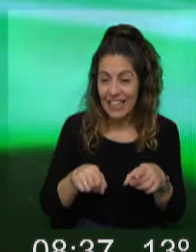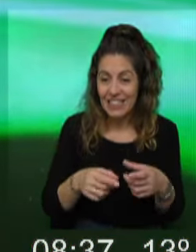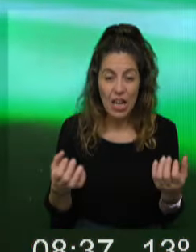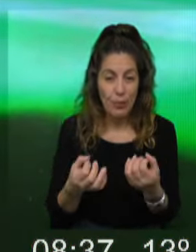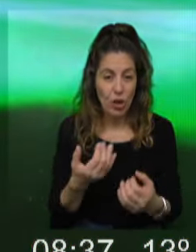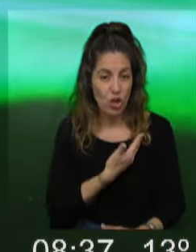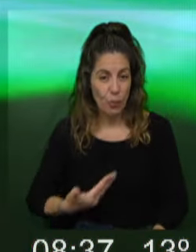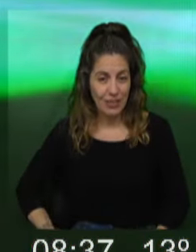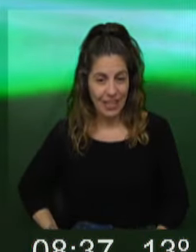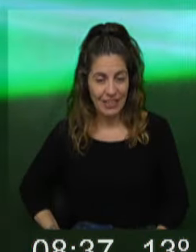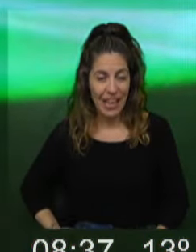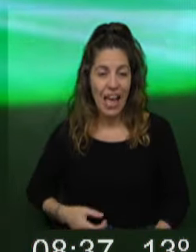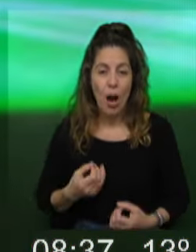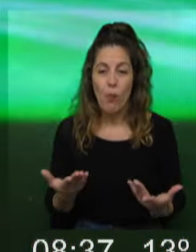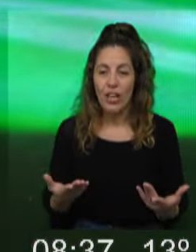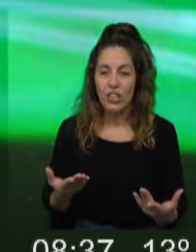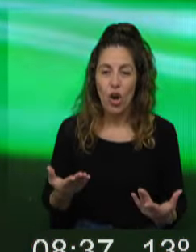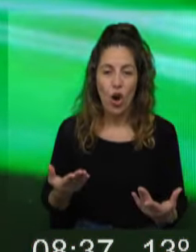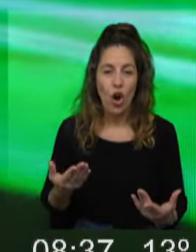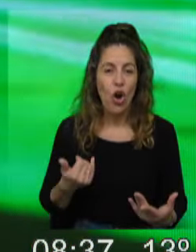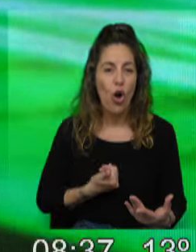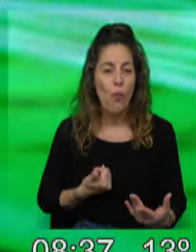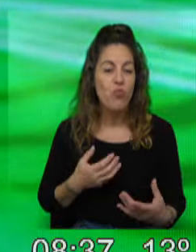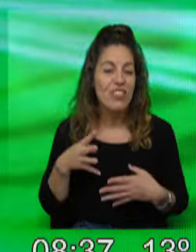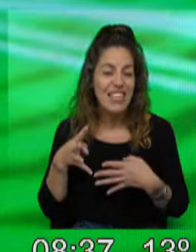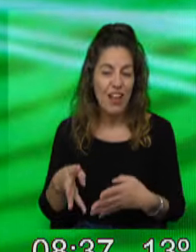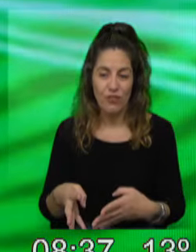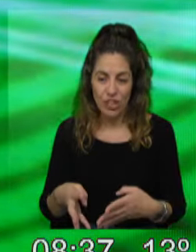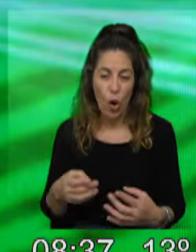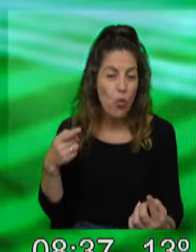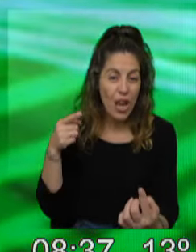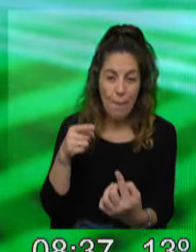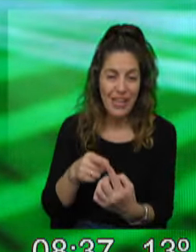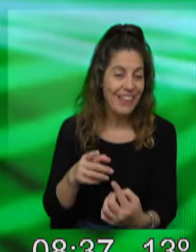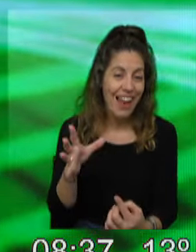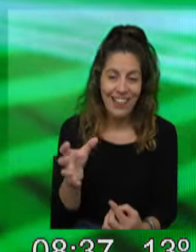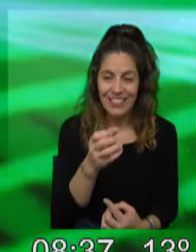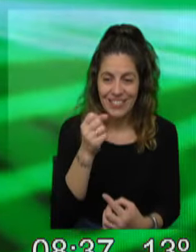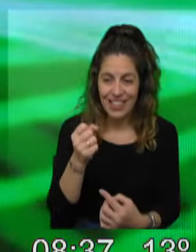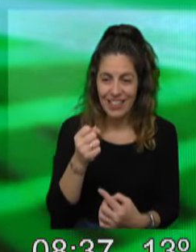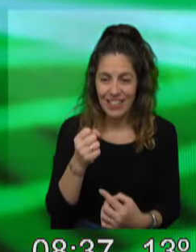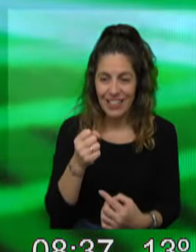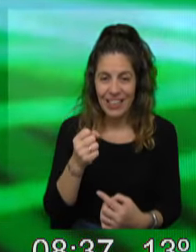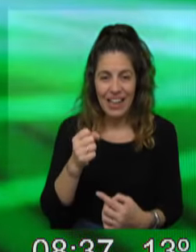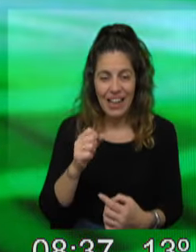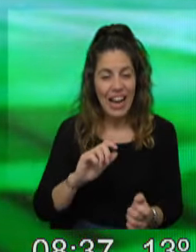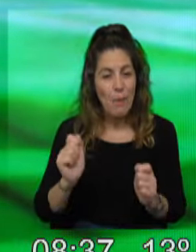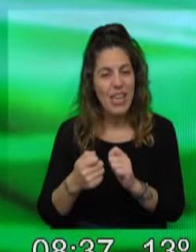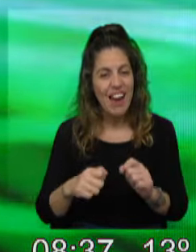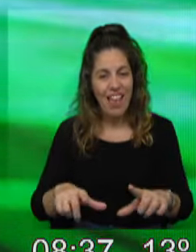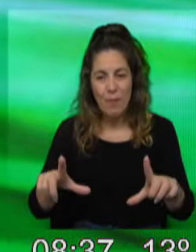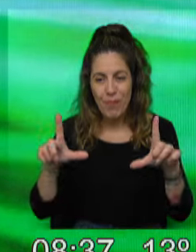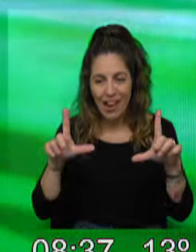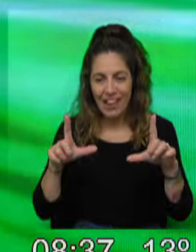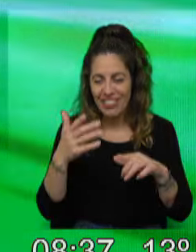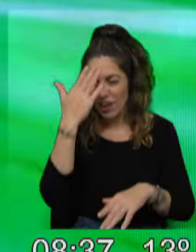presidente se han puesto algo así como como una un desafío como una meta alcanzar revertir la imagen que quedó